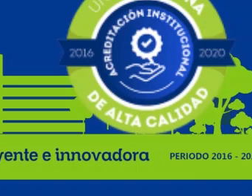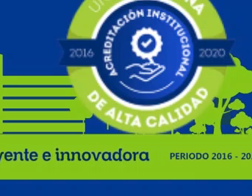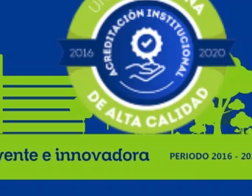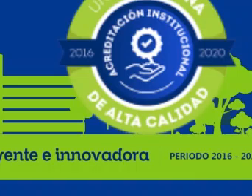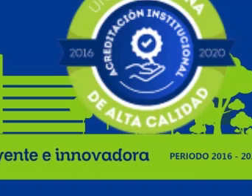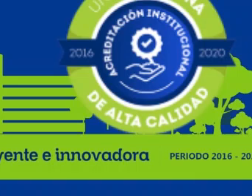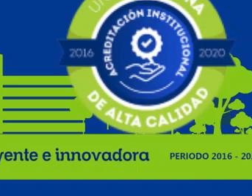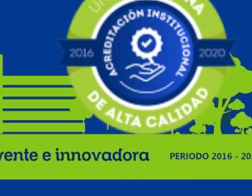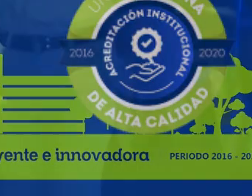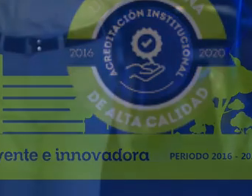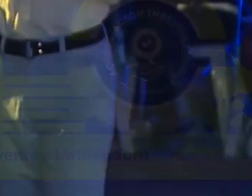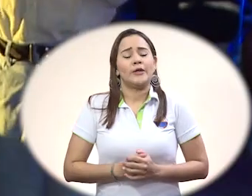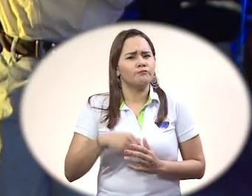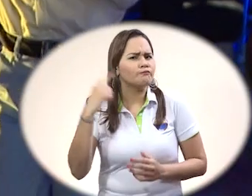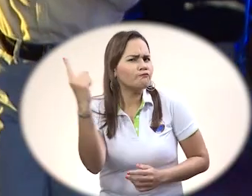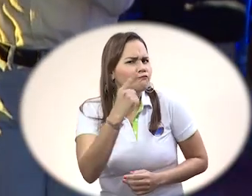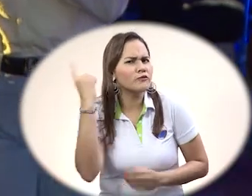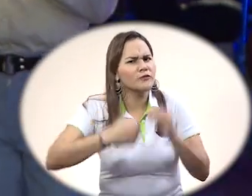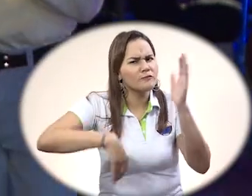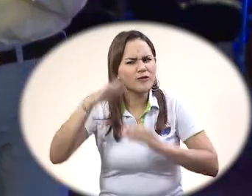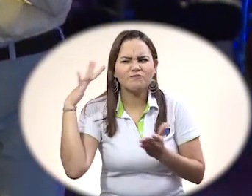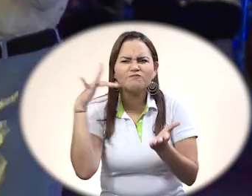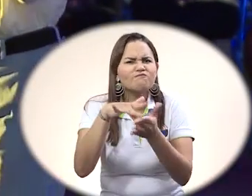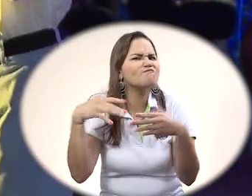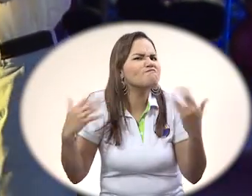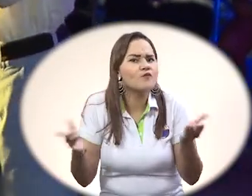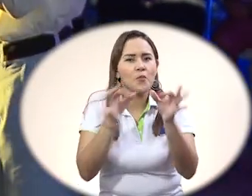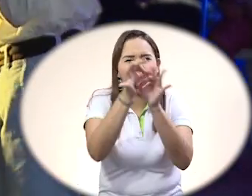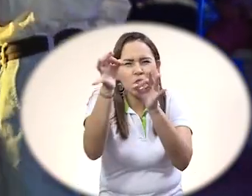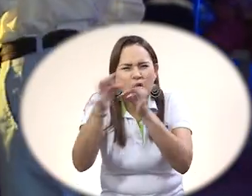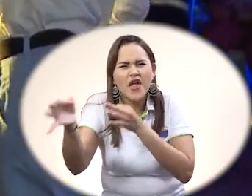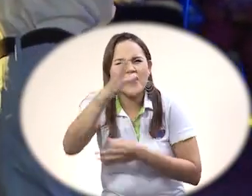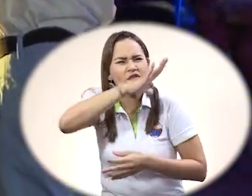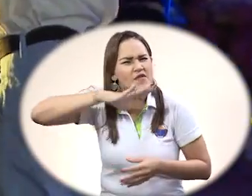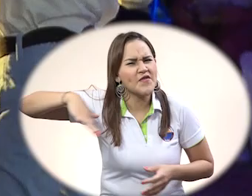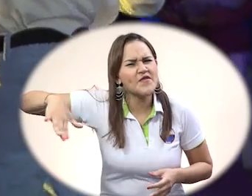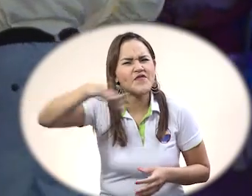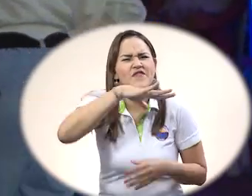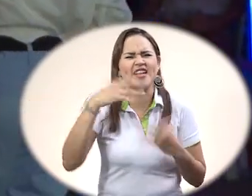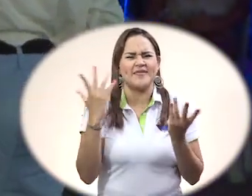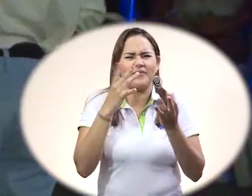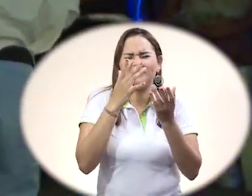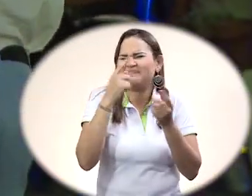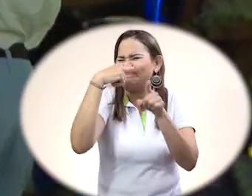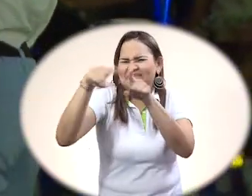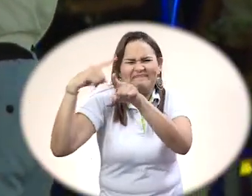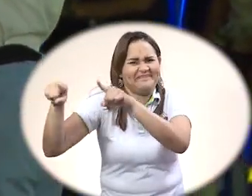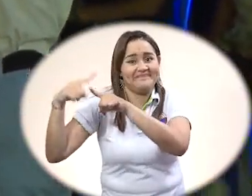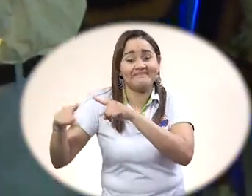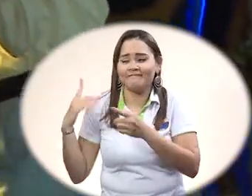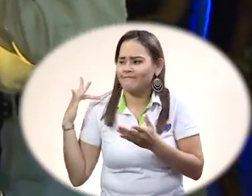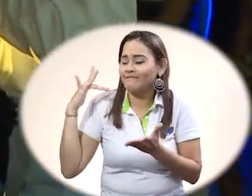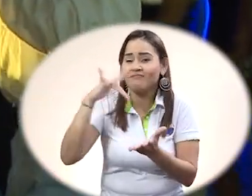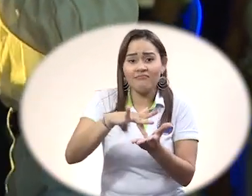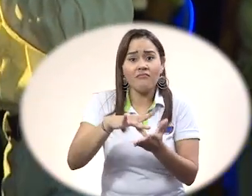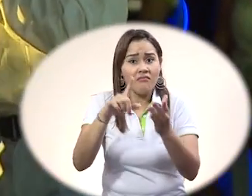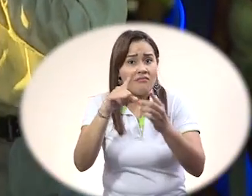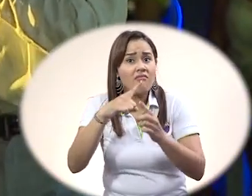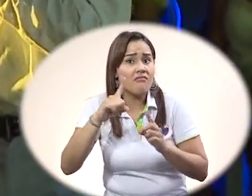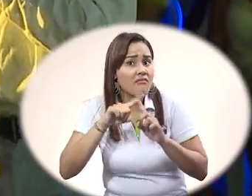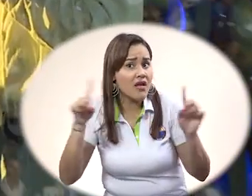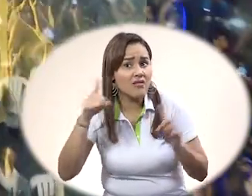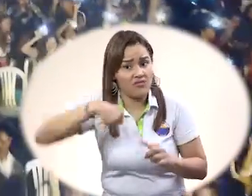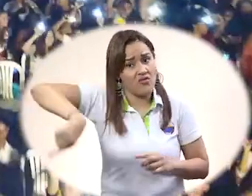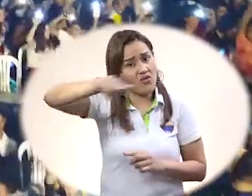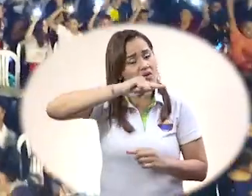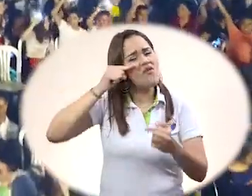sí venimos de los corregimientos venimos de la finca venimos de la pereda pero nosotros tenemos muchas ganas de